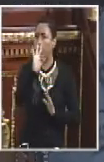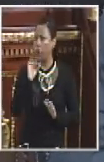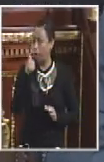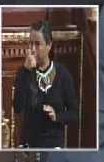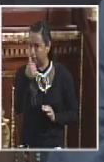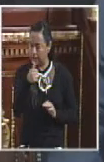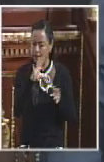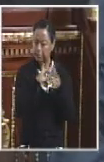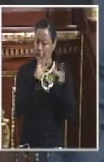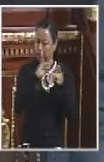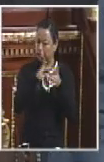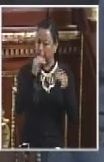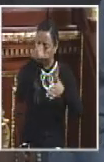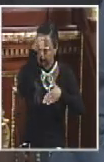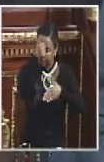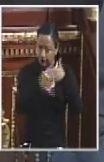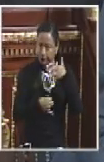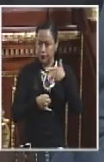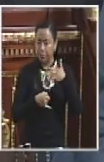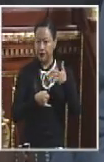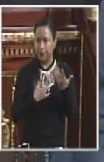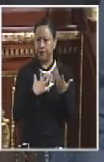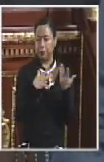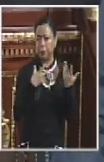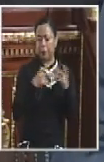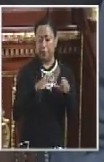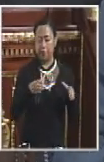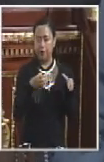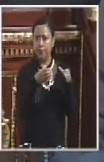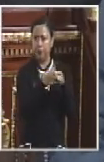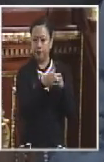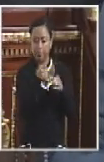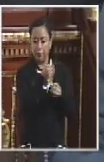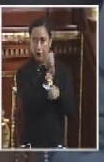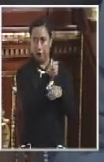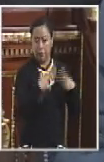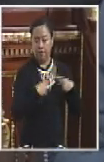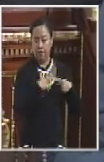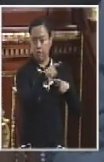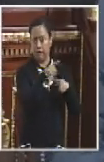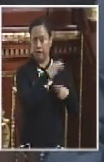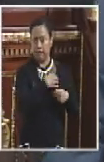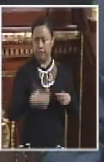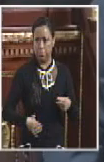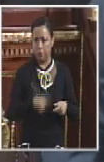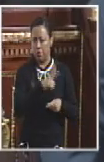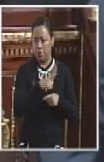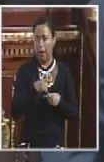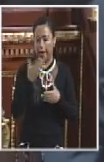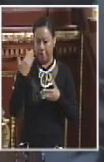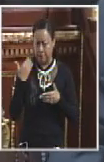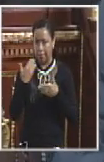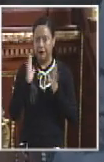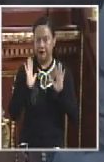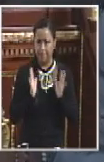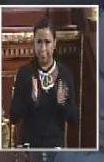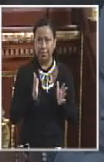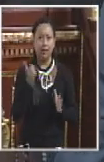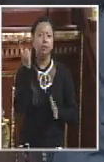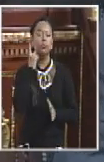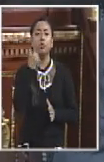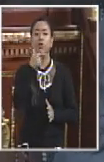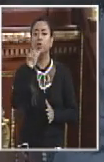que detalla precisamente la terna que se refiere al artículo 37, que ya la leyó el diputado Diego Orlando Garrido,